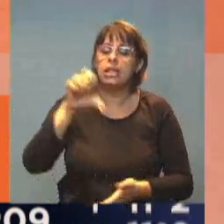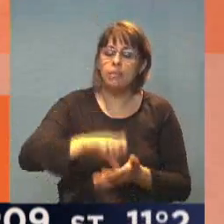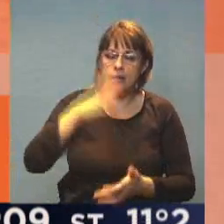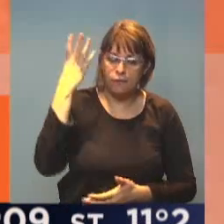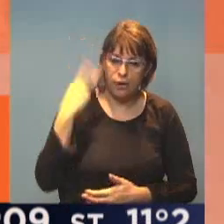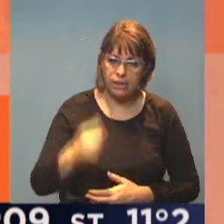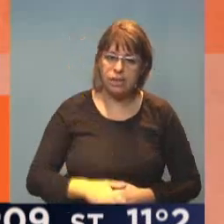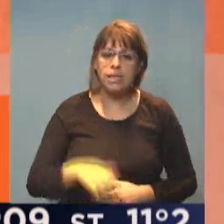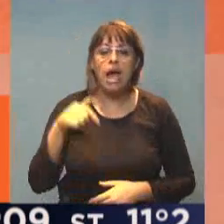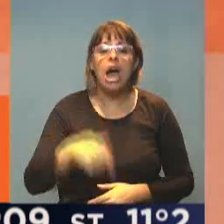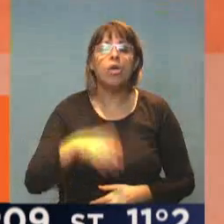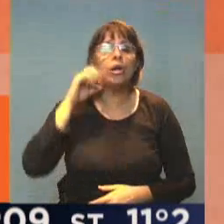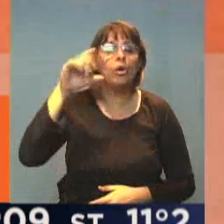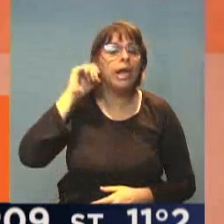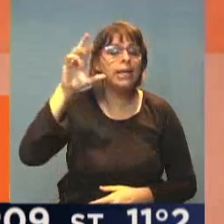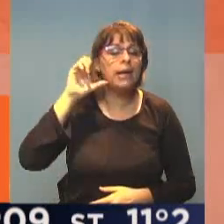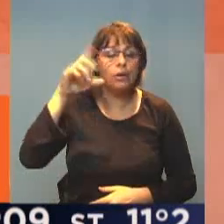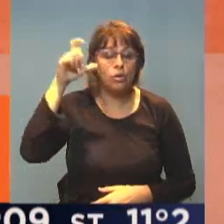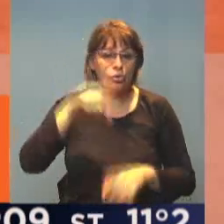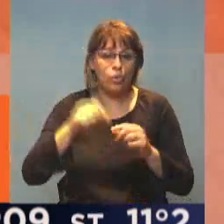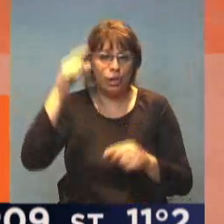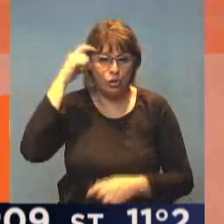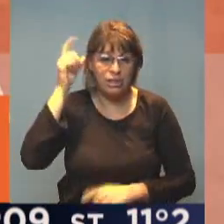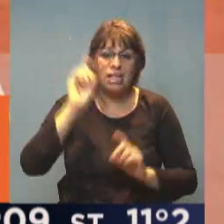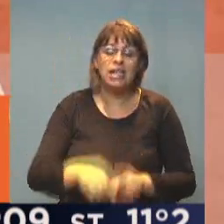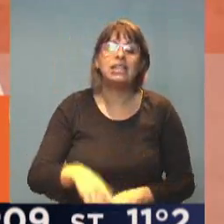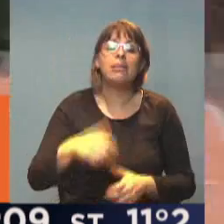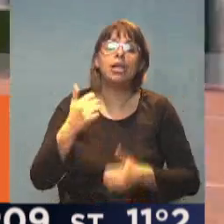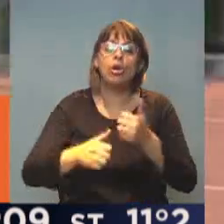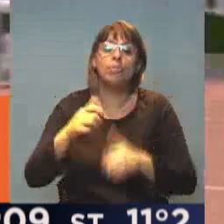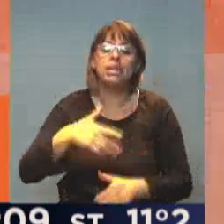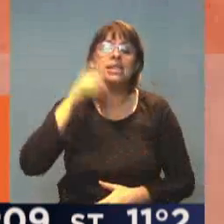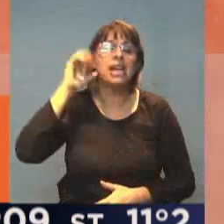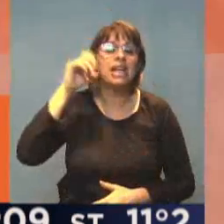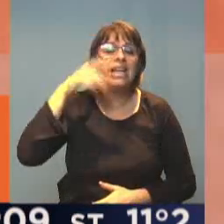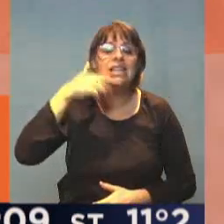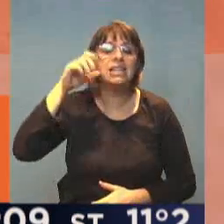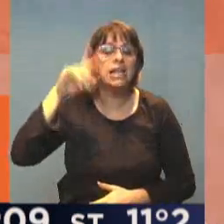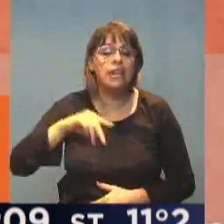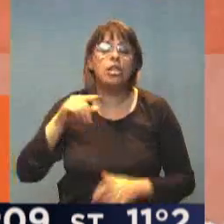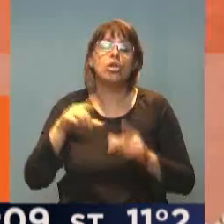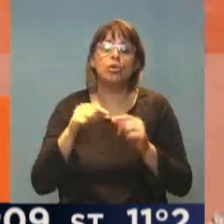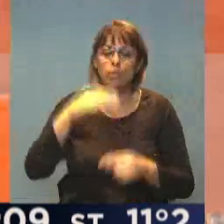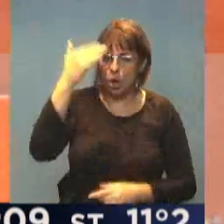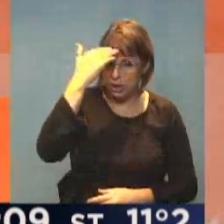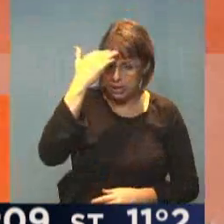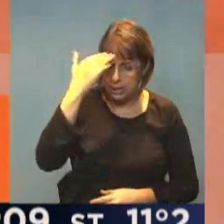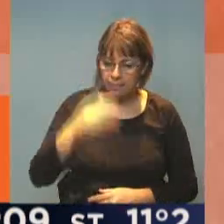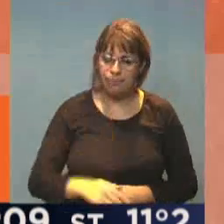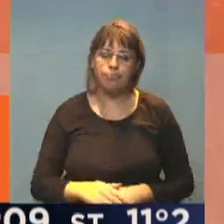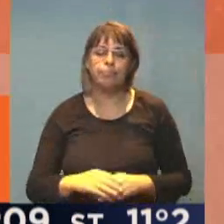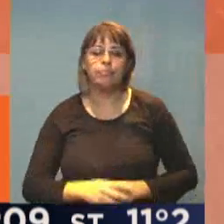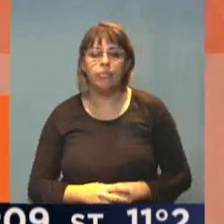Quitando este décimo Roland Garros y su gran slam número 15, lo que marca como son